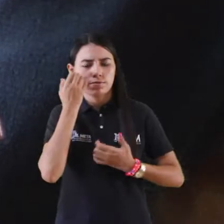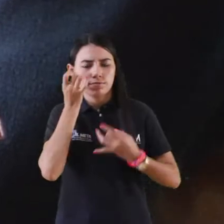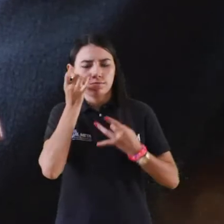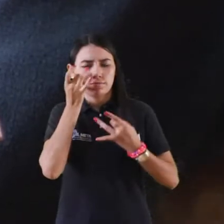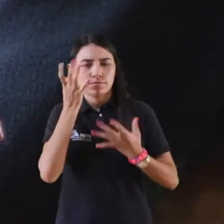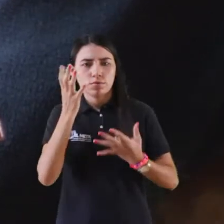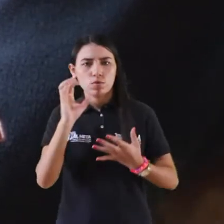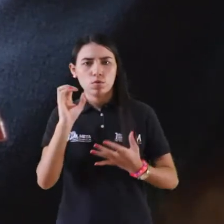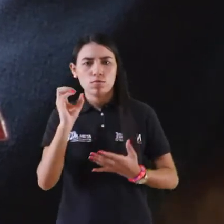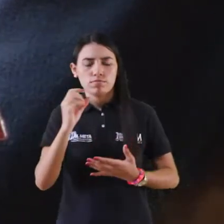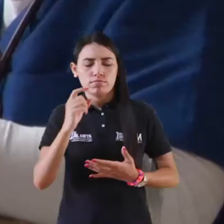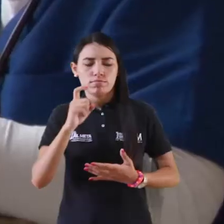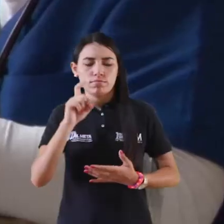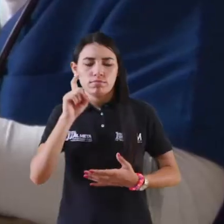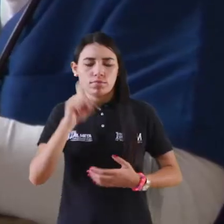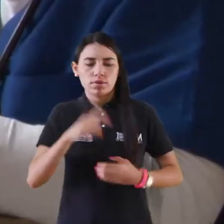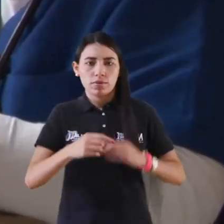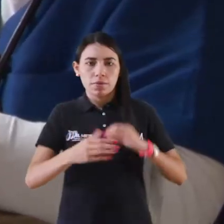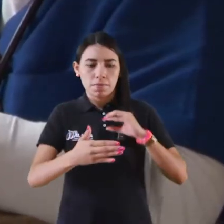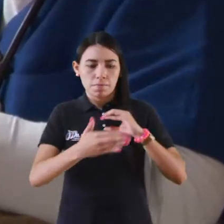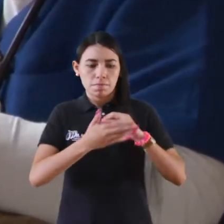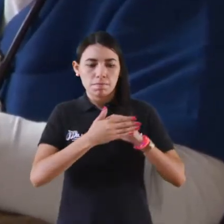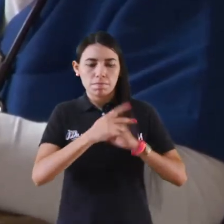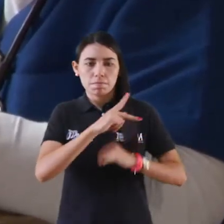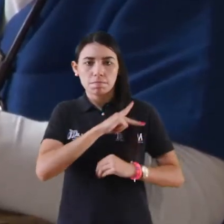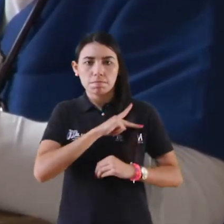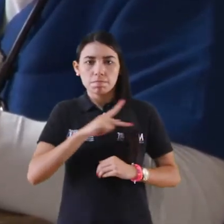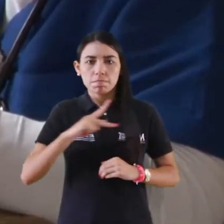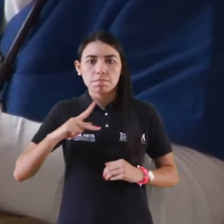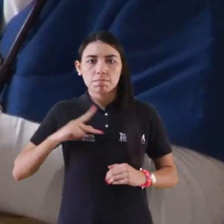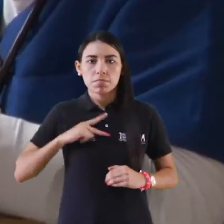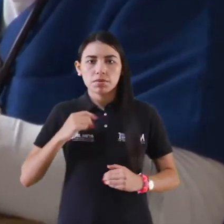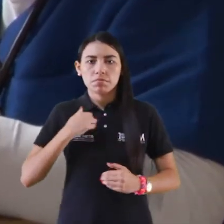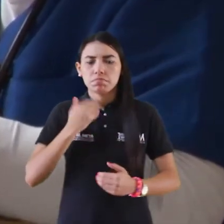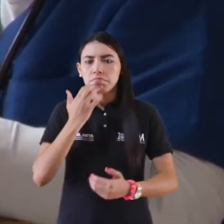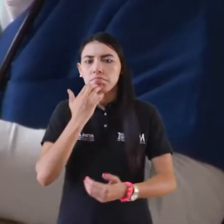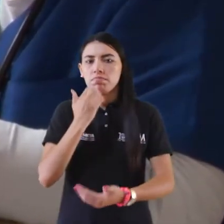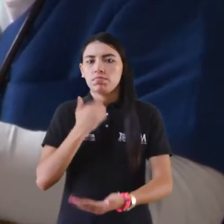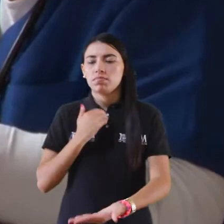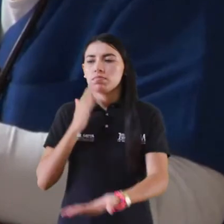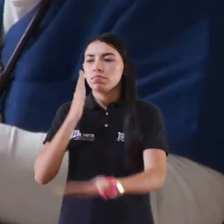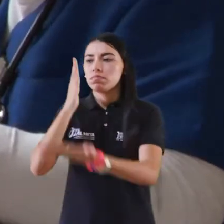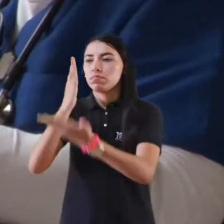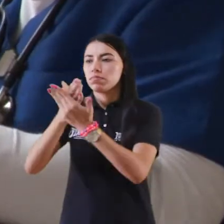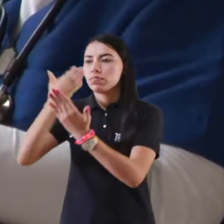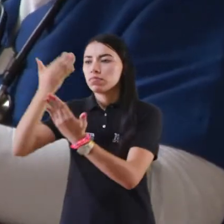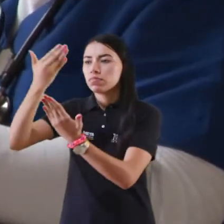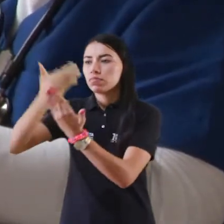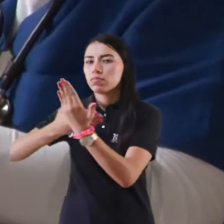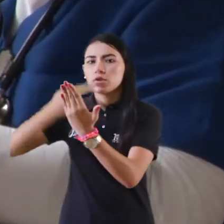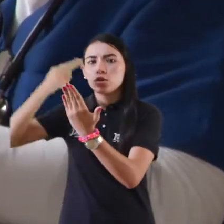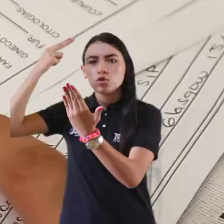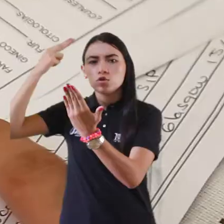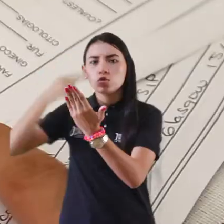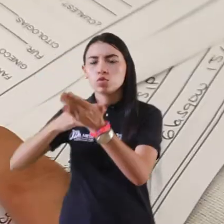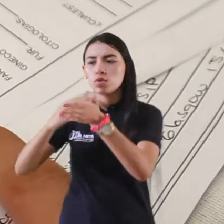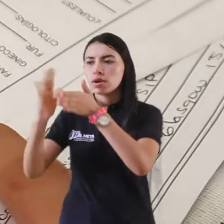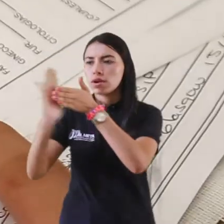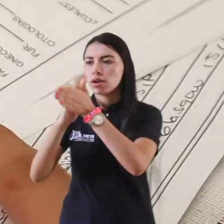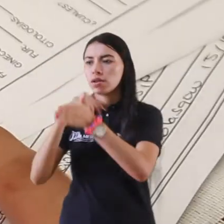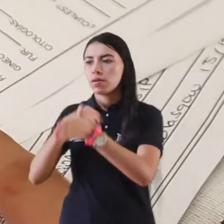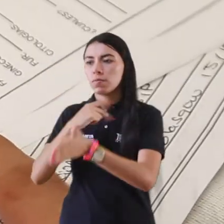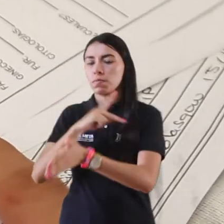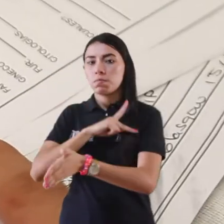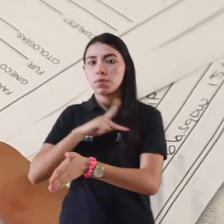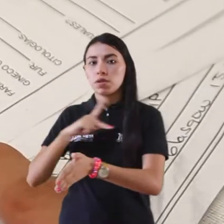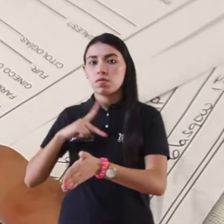toda información que sea suministrada en el ámbito del acceso a los servicios de salud y de las condiciones de salud y enfermedad de la